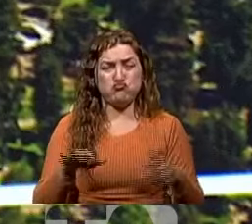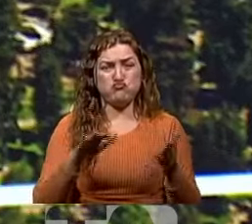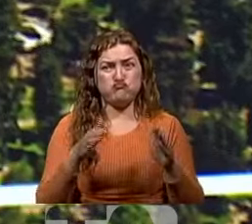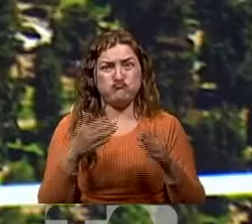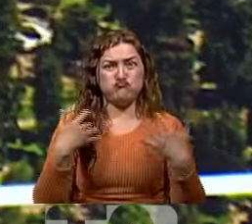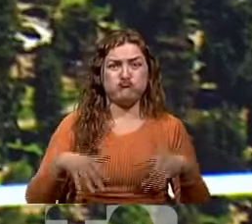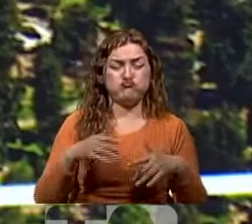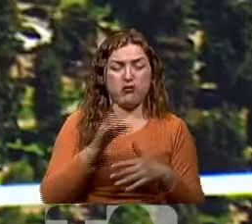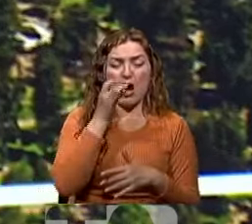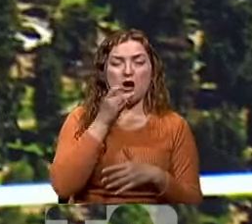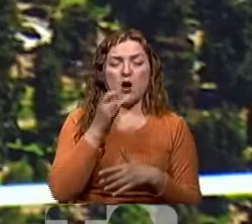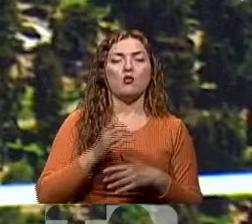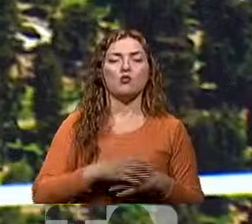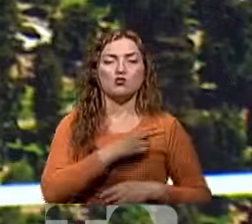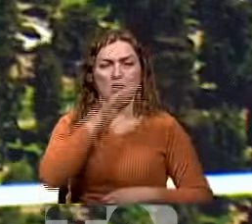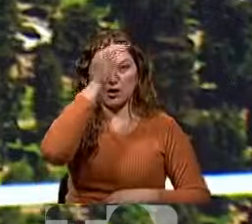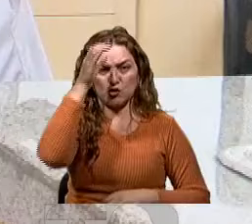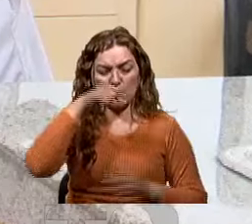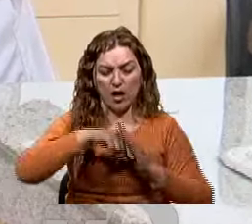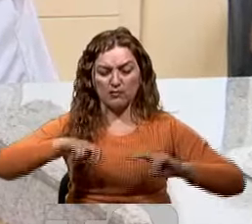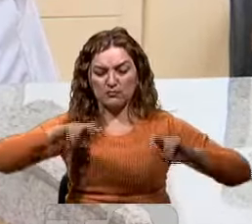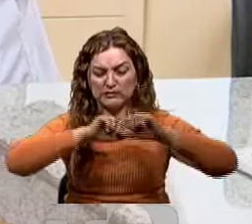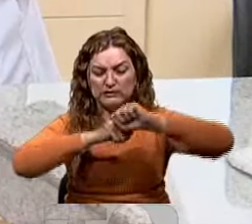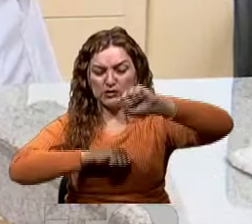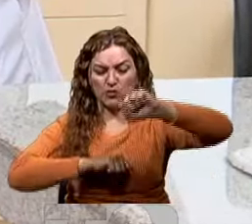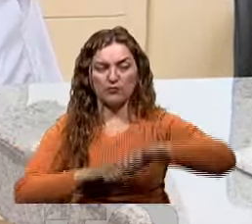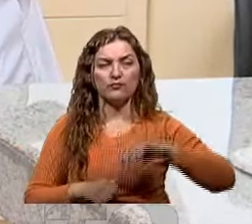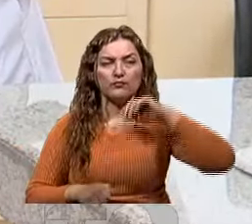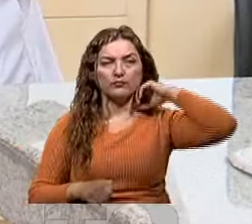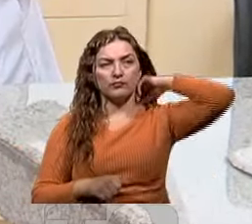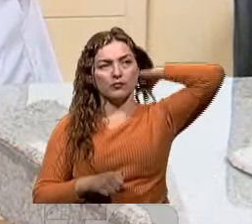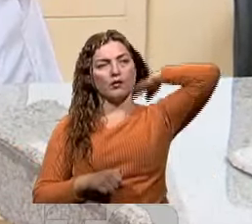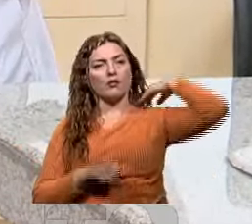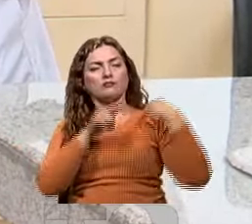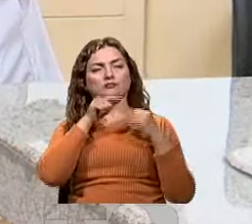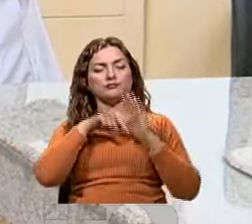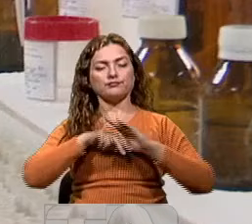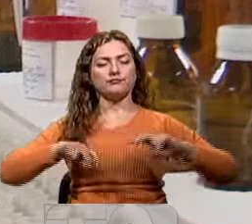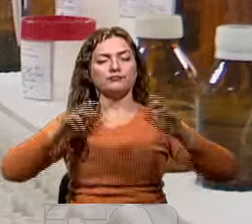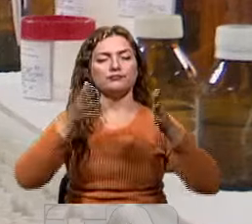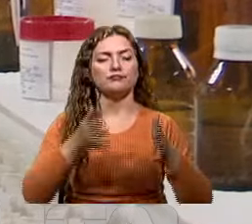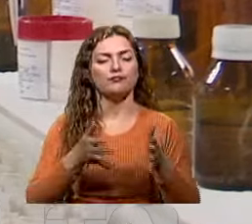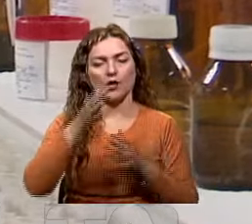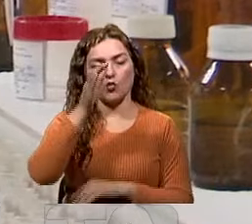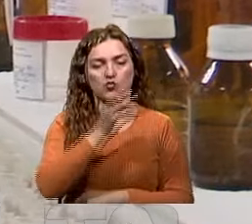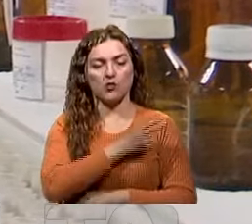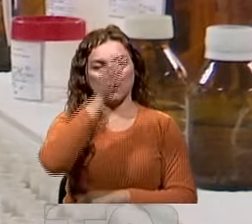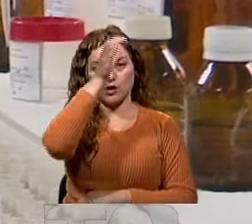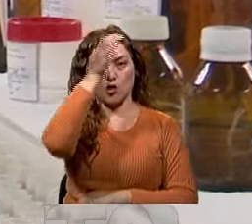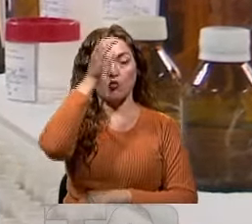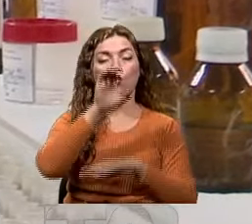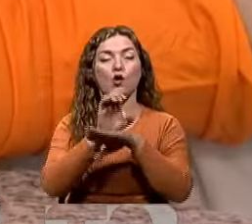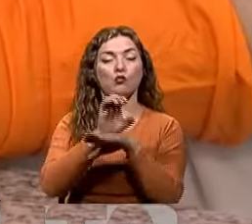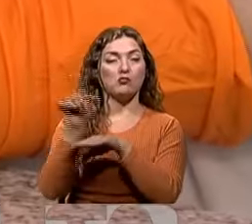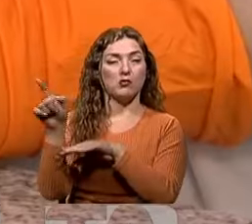Química de la Pontificia Universidad Católica del Ecuador. La alerta la emitieron investigadores de la Pontificia Universidad Católica